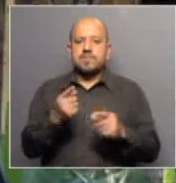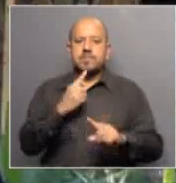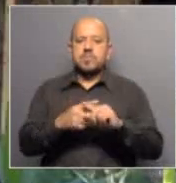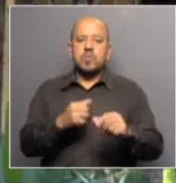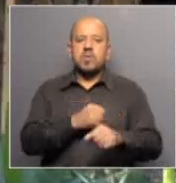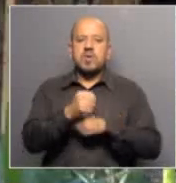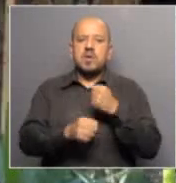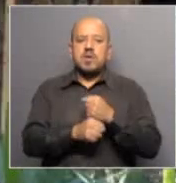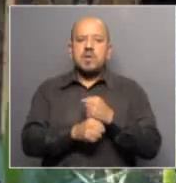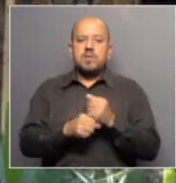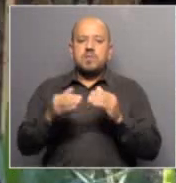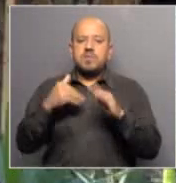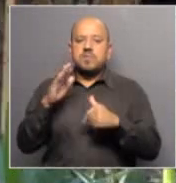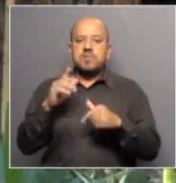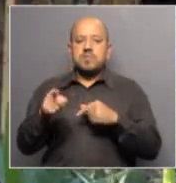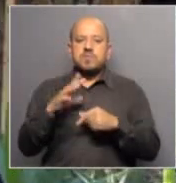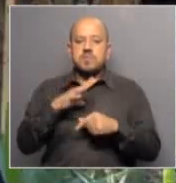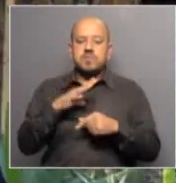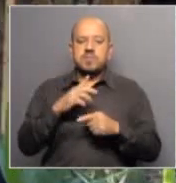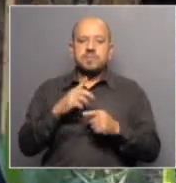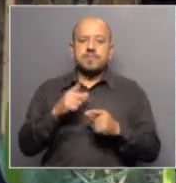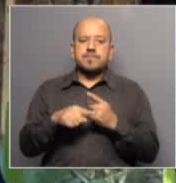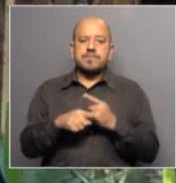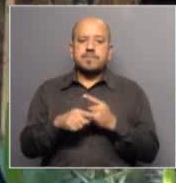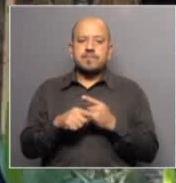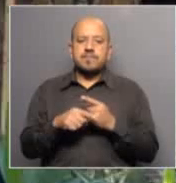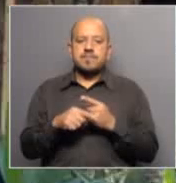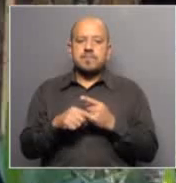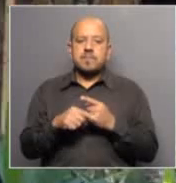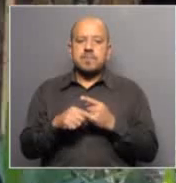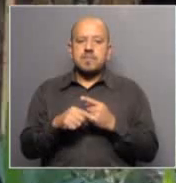es que producen el máximo que están habilitados.